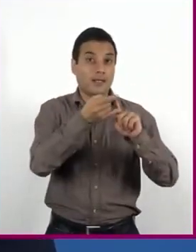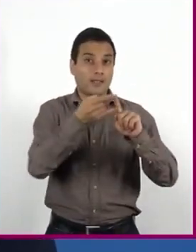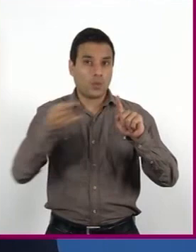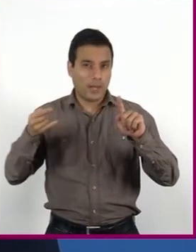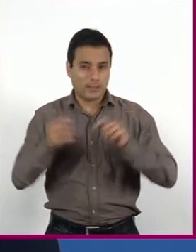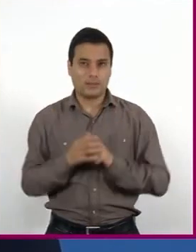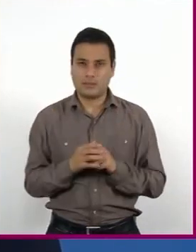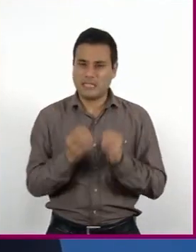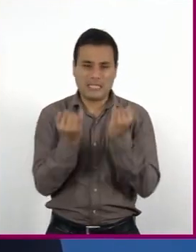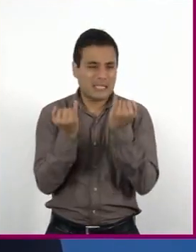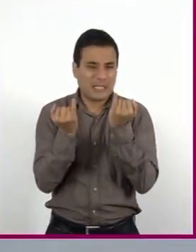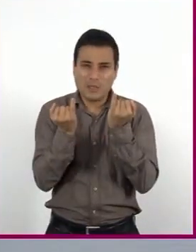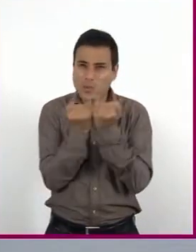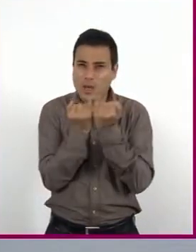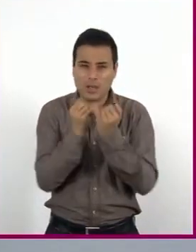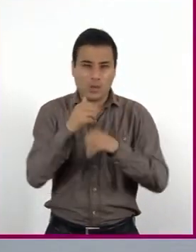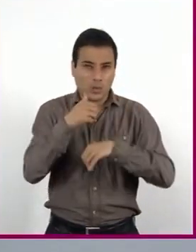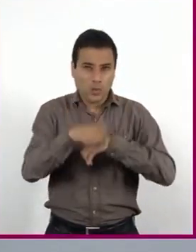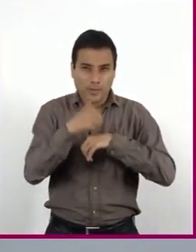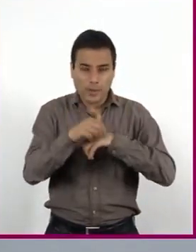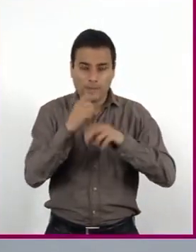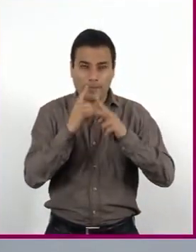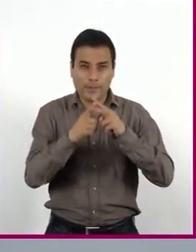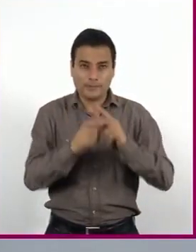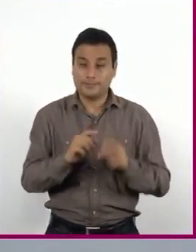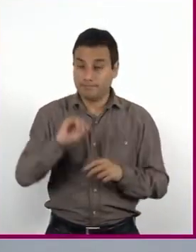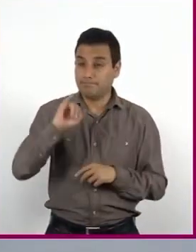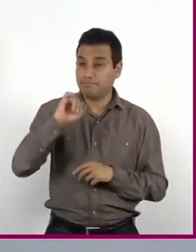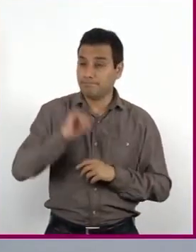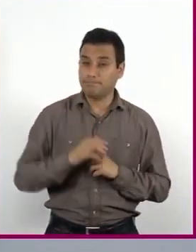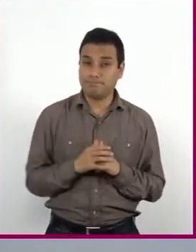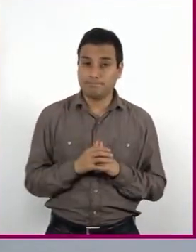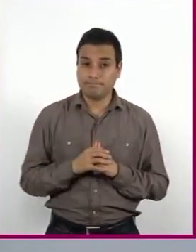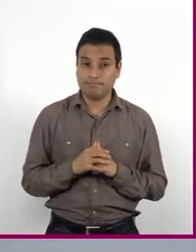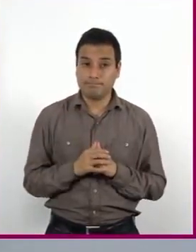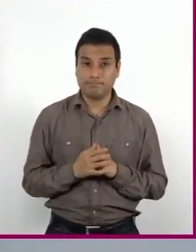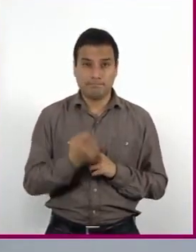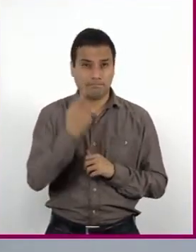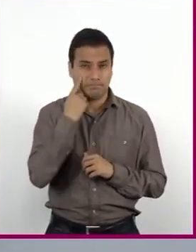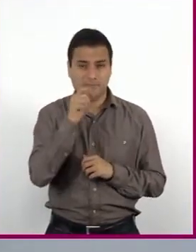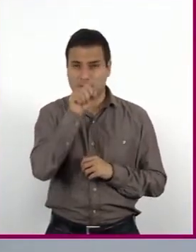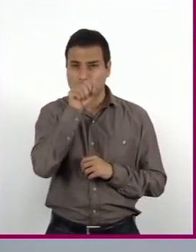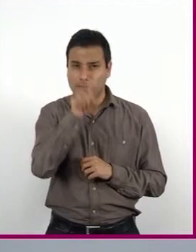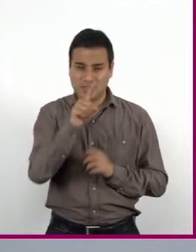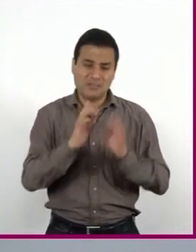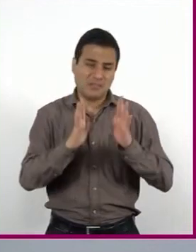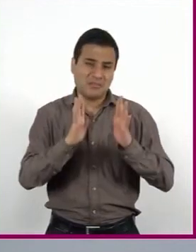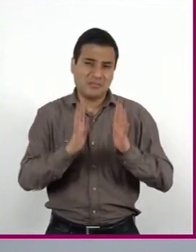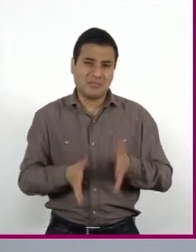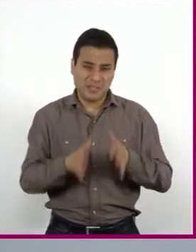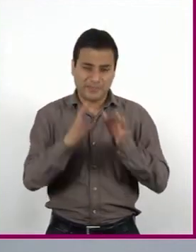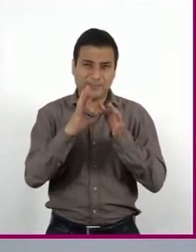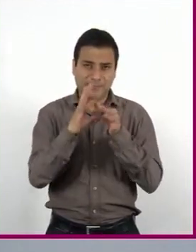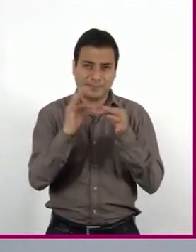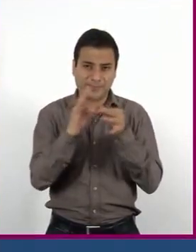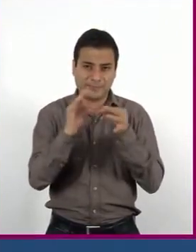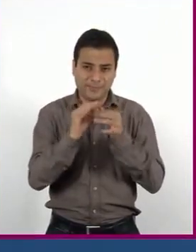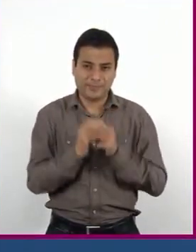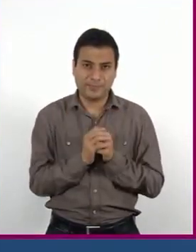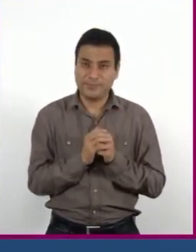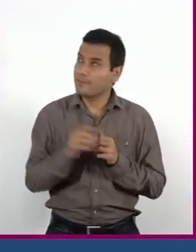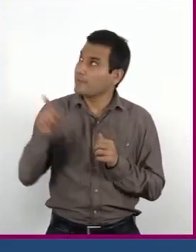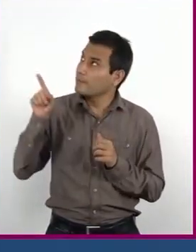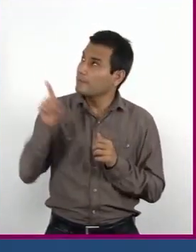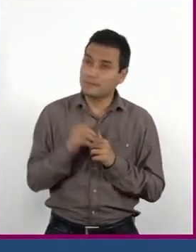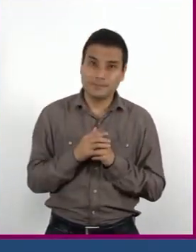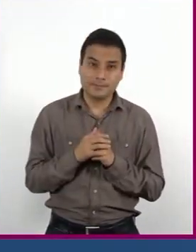y congruentes, Eduardo. Claro, también de cuerpos geométricos donde sus bases, aunque